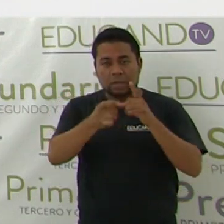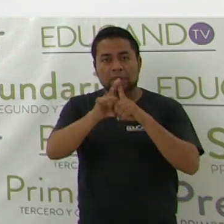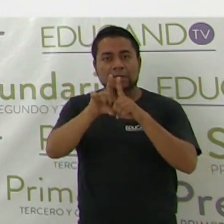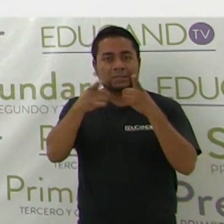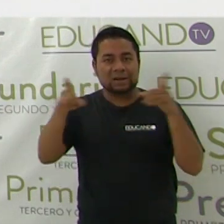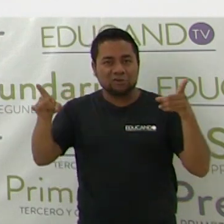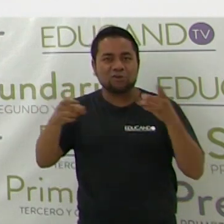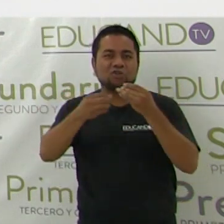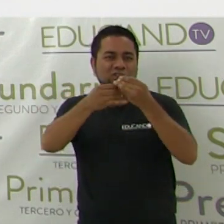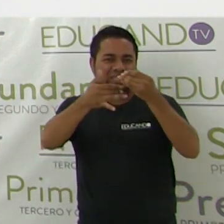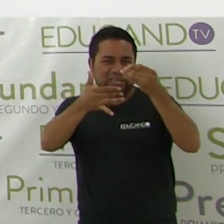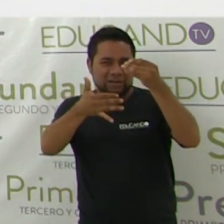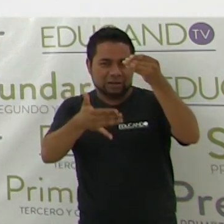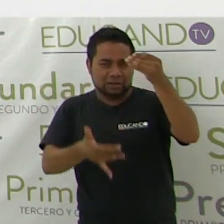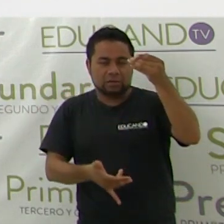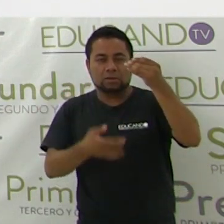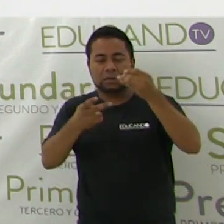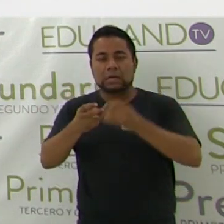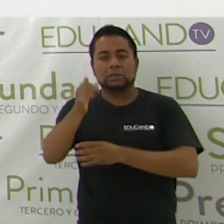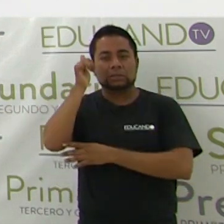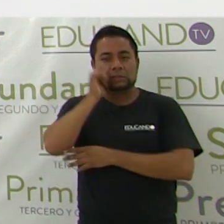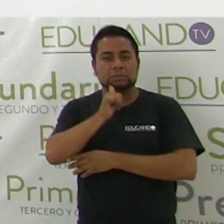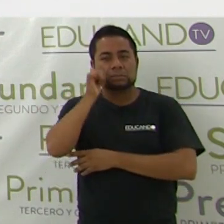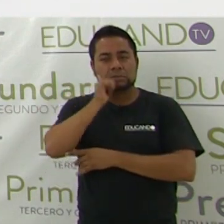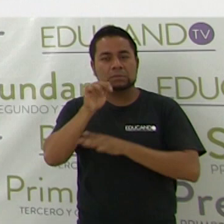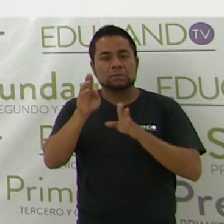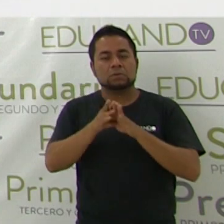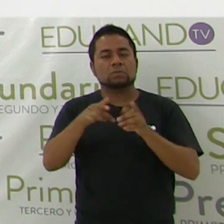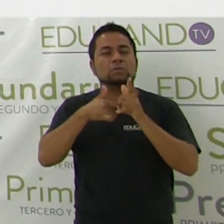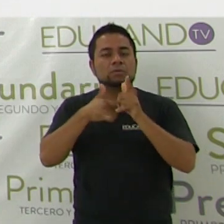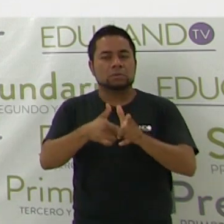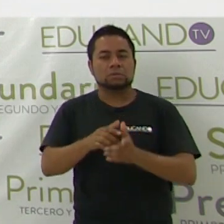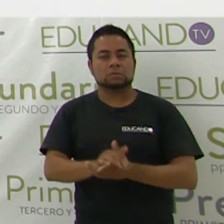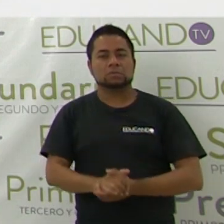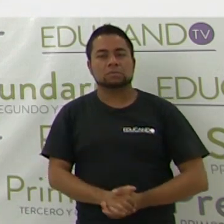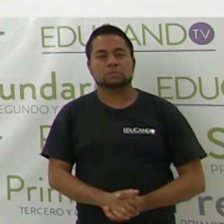el desarrollo es lo que usualmente continúa.